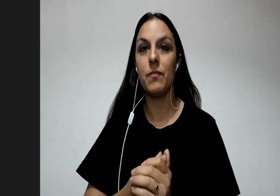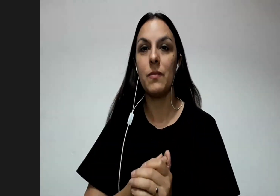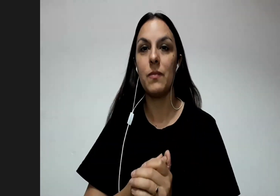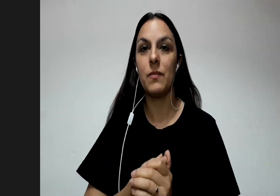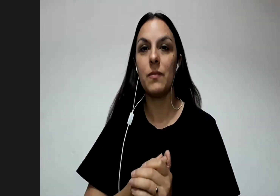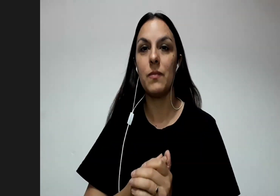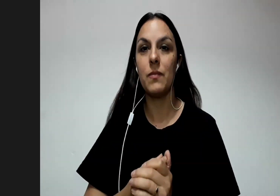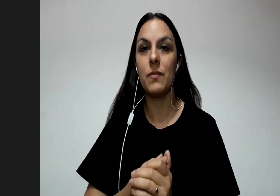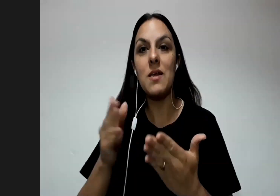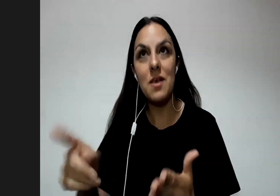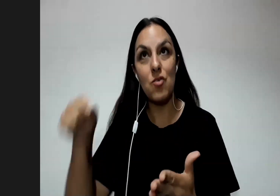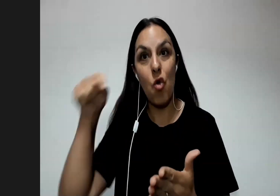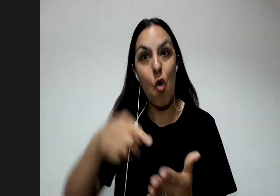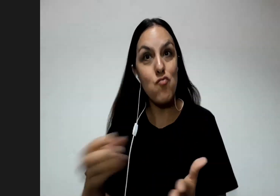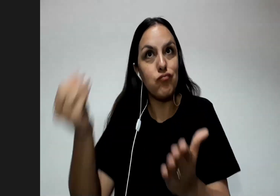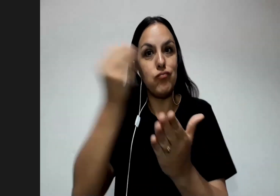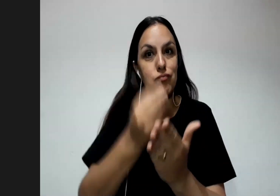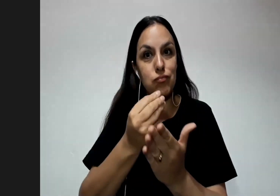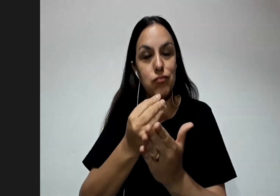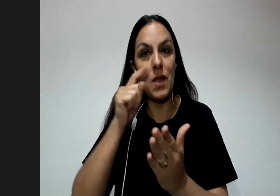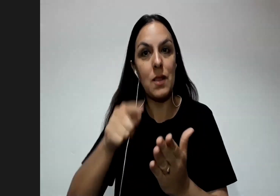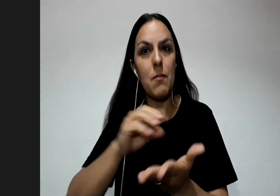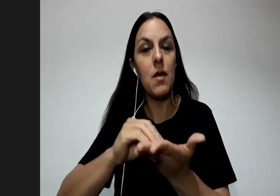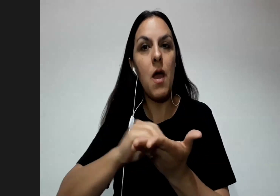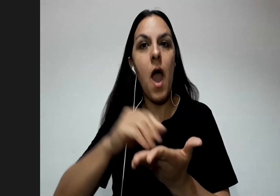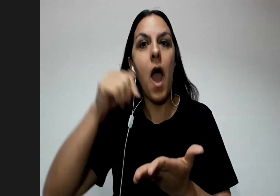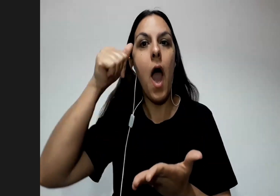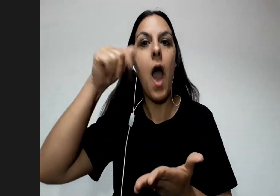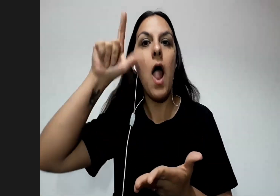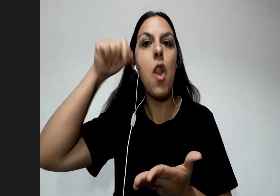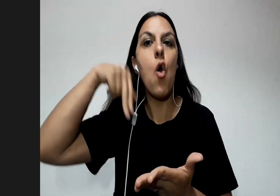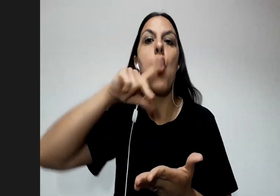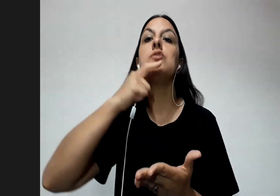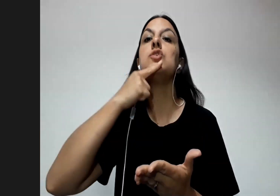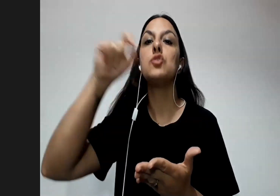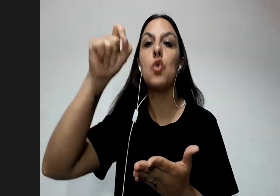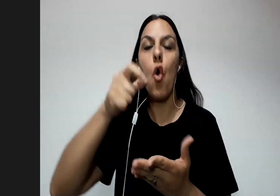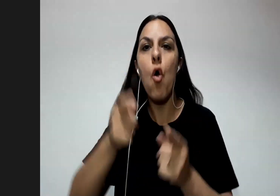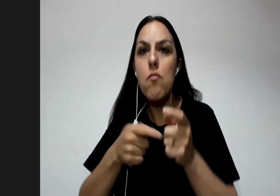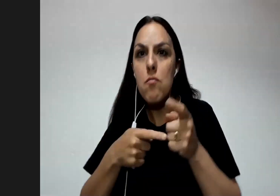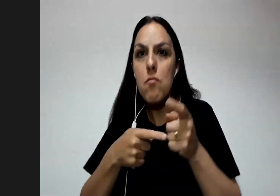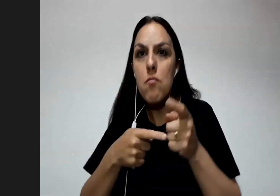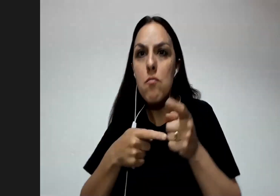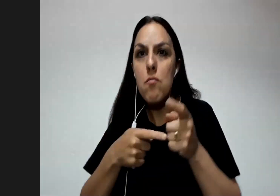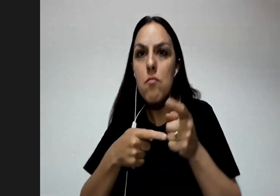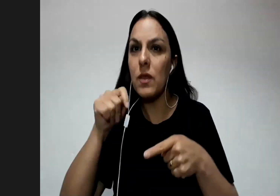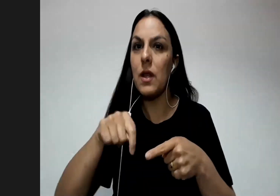presencia. La doctora Paula Alonso va a ser la moderadora, pero bueno, le doy la palabra al doctor